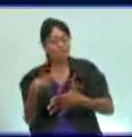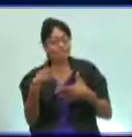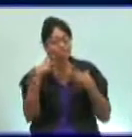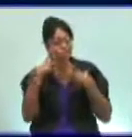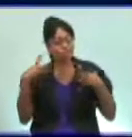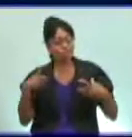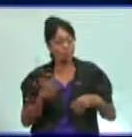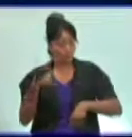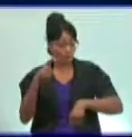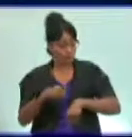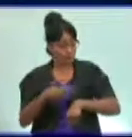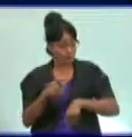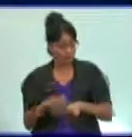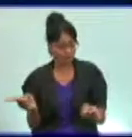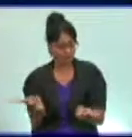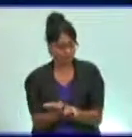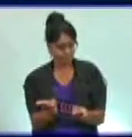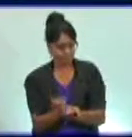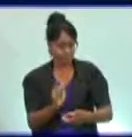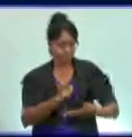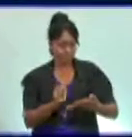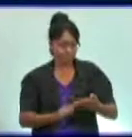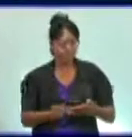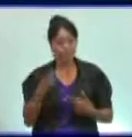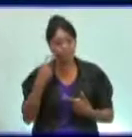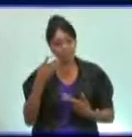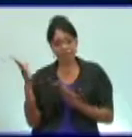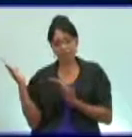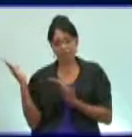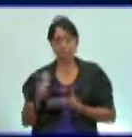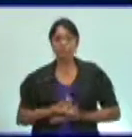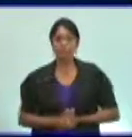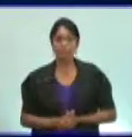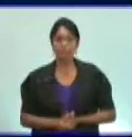para que anoten entonces estas temáticas.